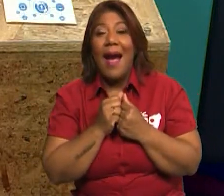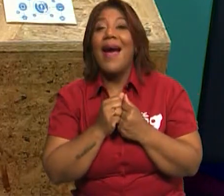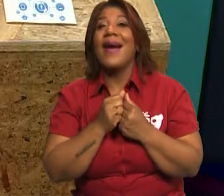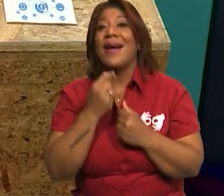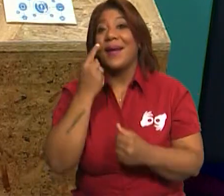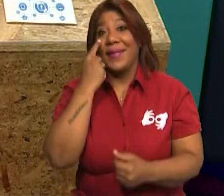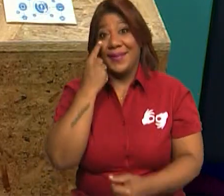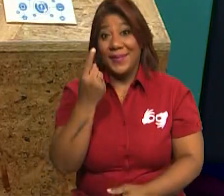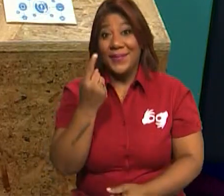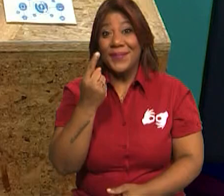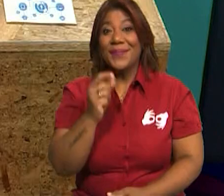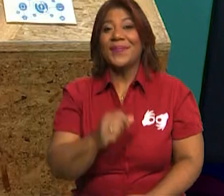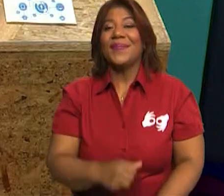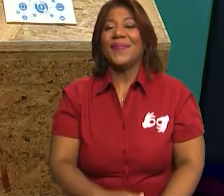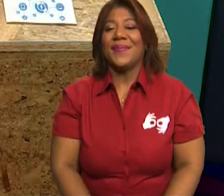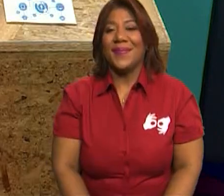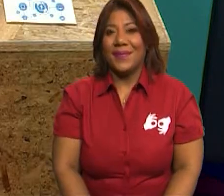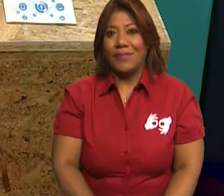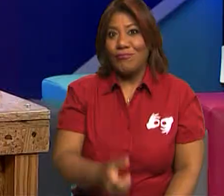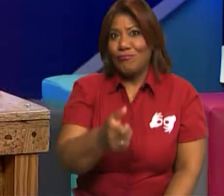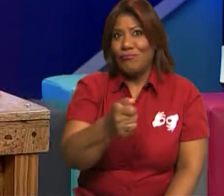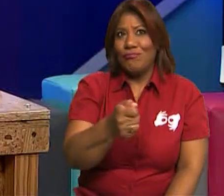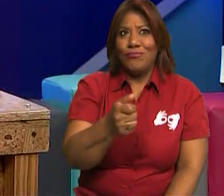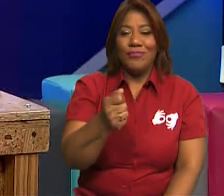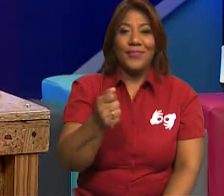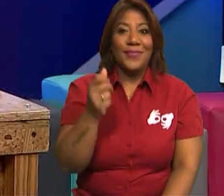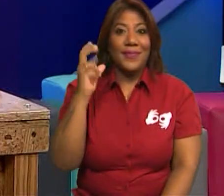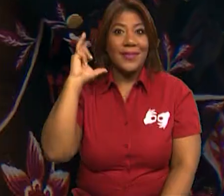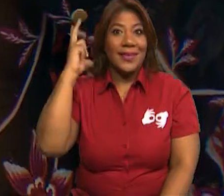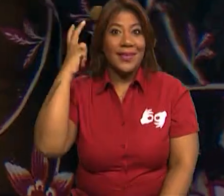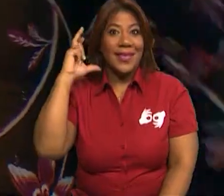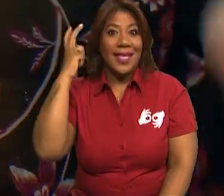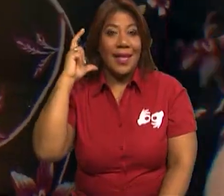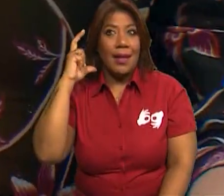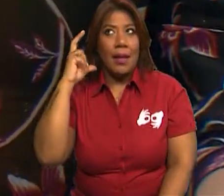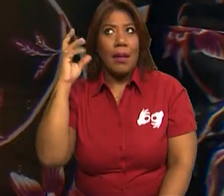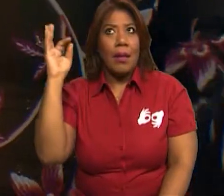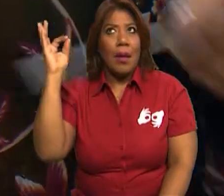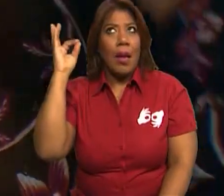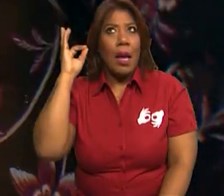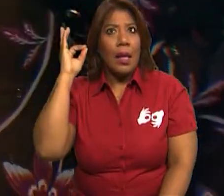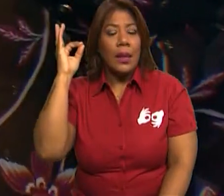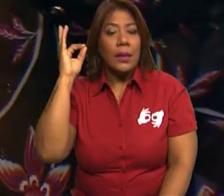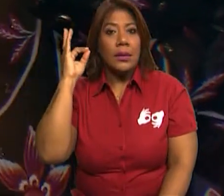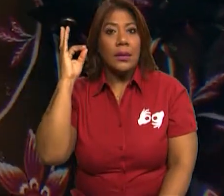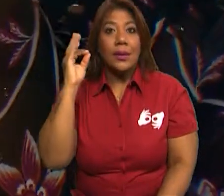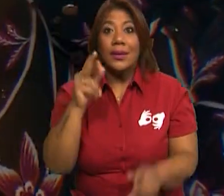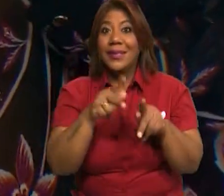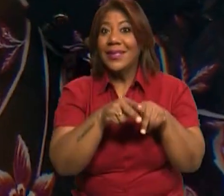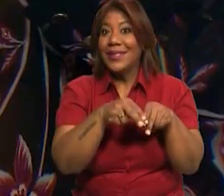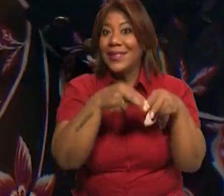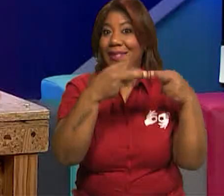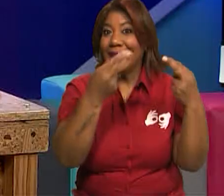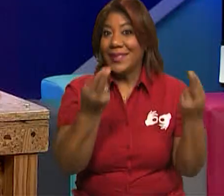parte televisiva, la radio, la